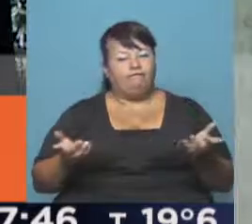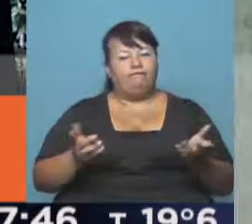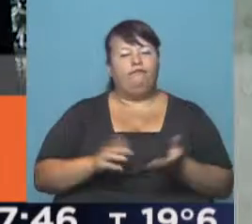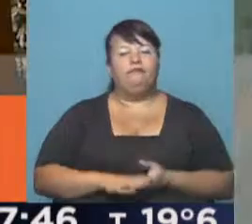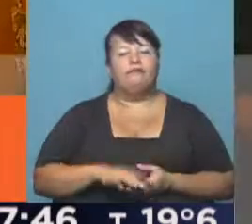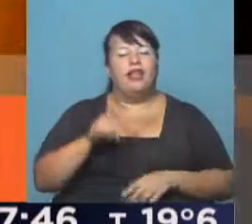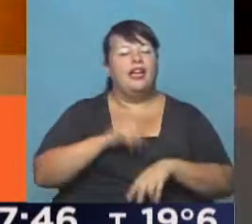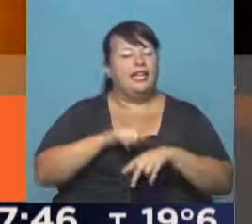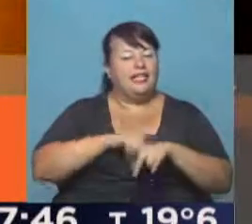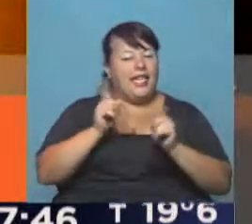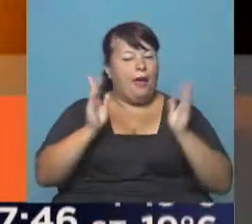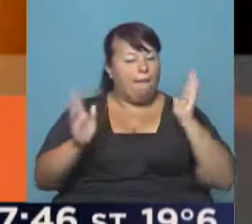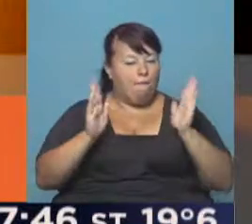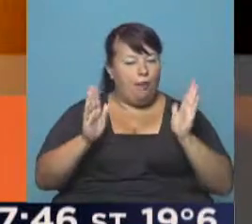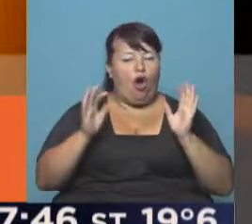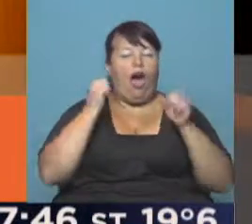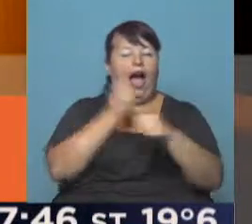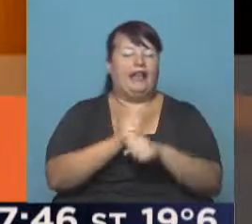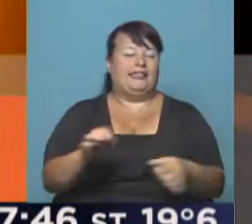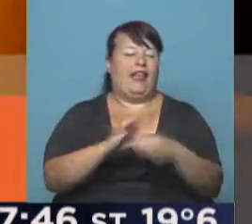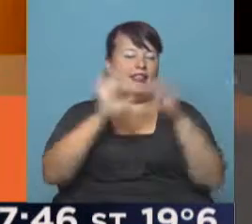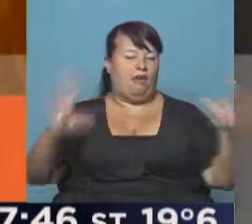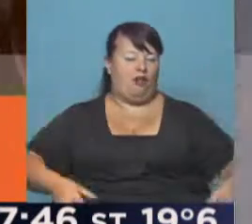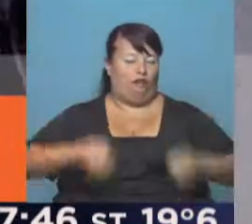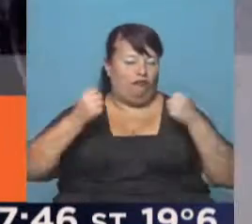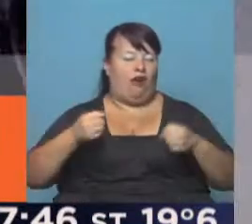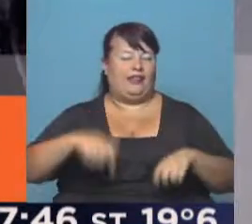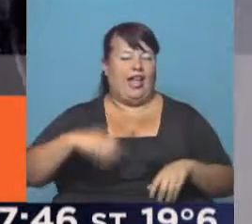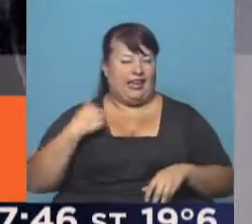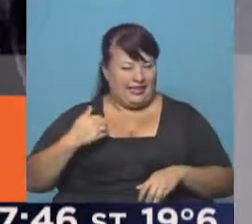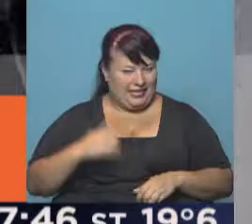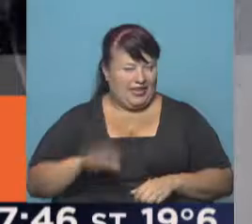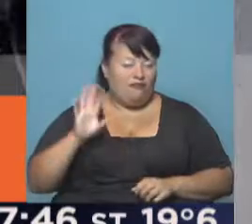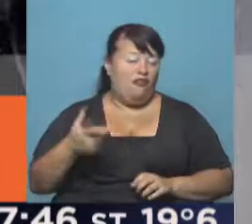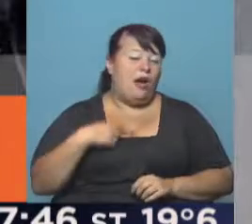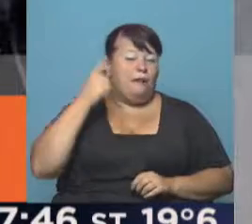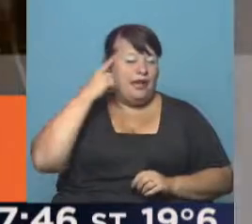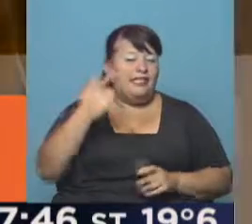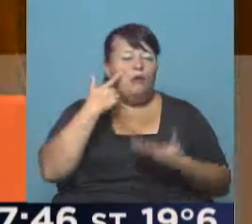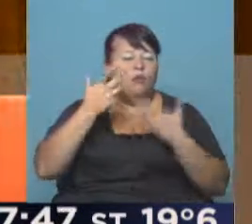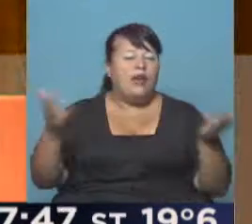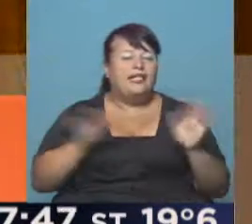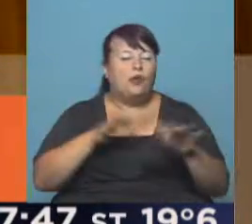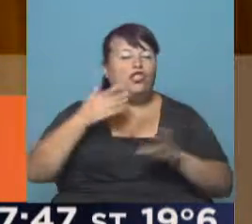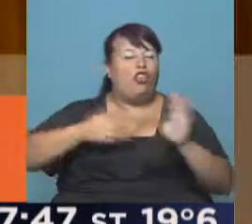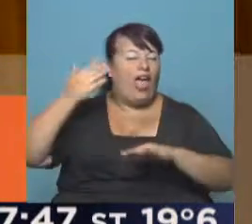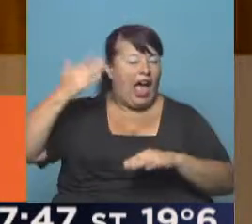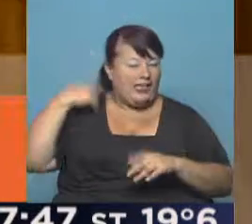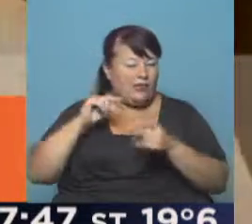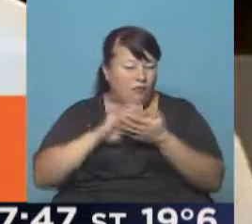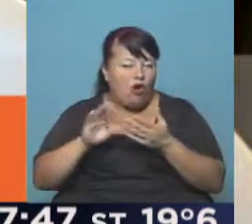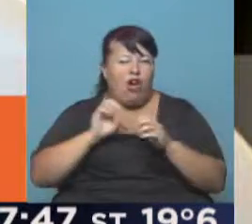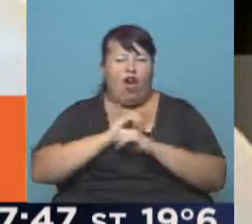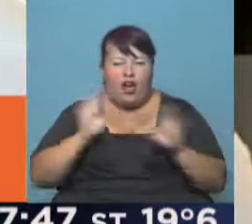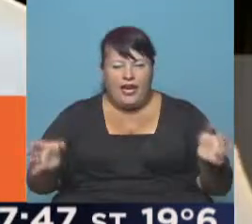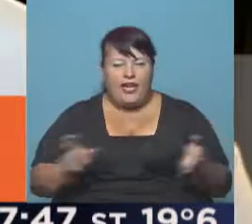que fue el tiempo que llevó llegar a una democracia consolidada en la Argentina. Bueno, la idea es que la gente conozca un episodio del pasado reciente,